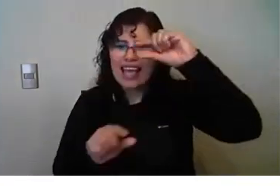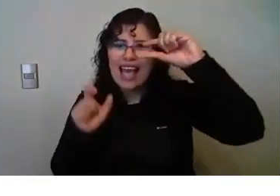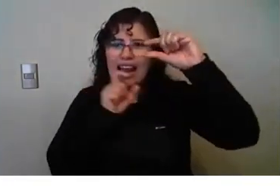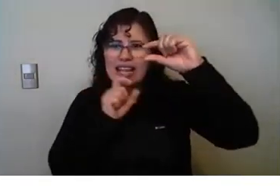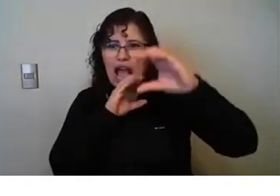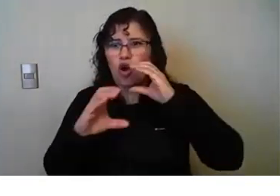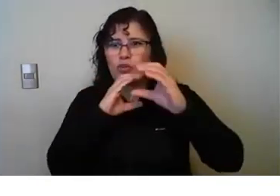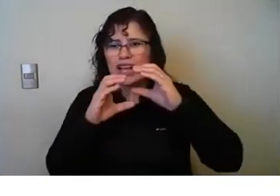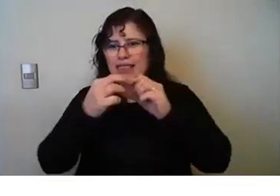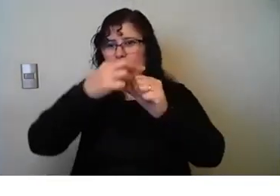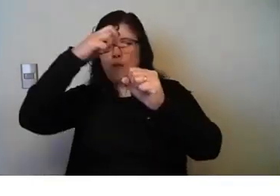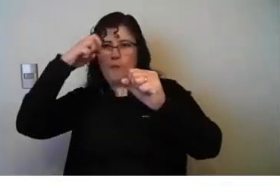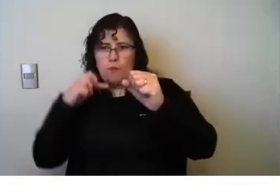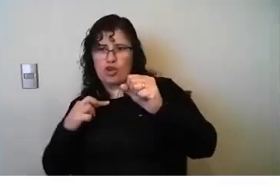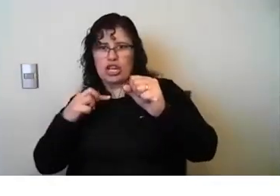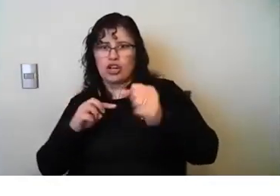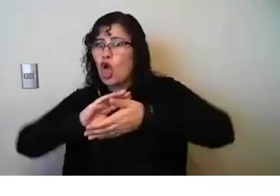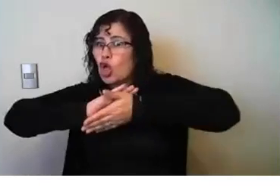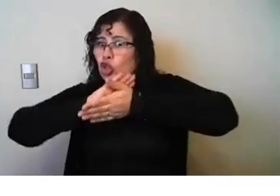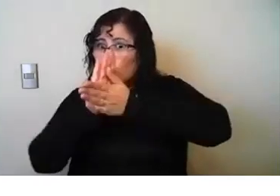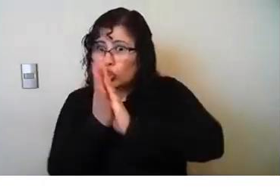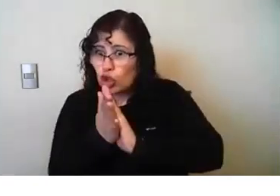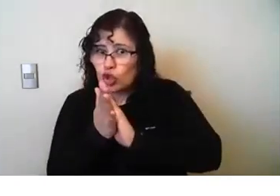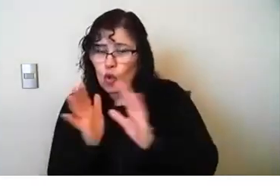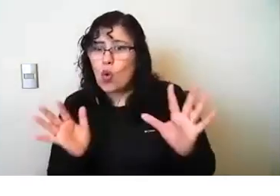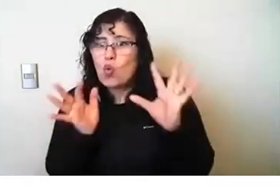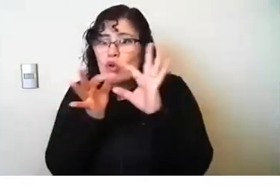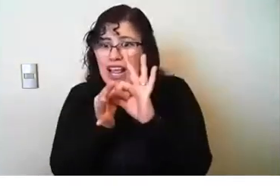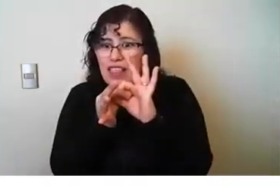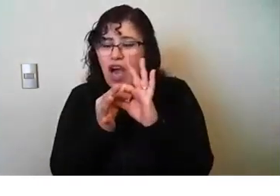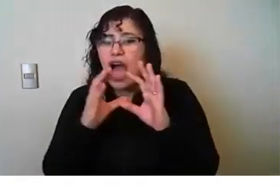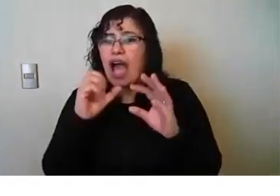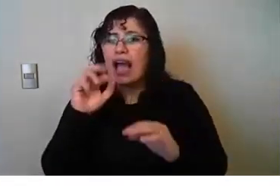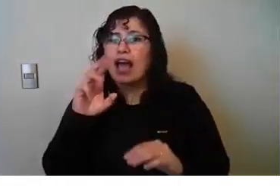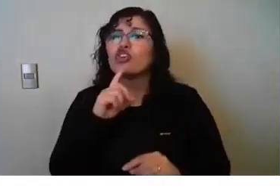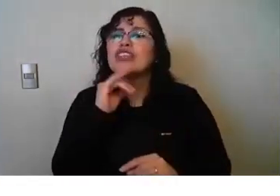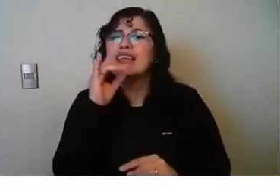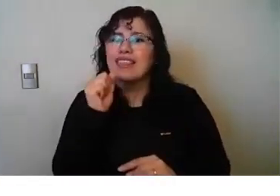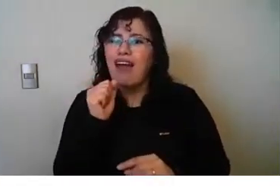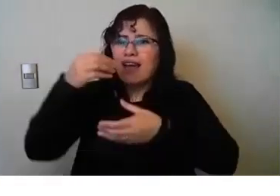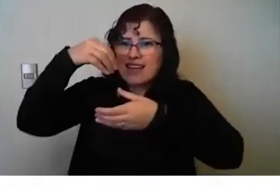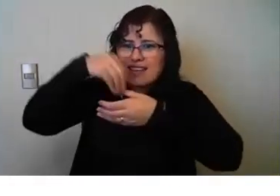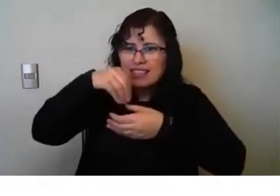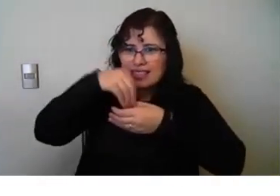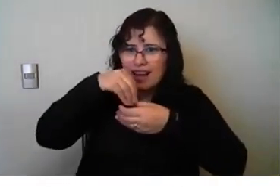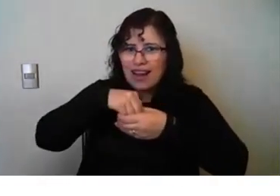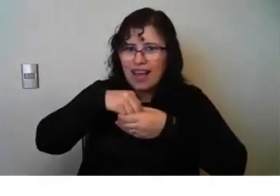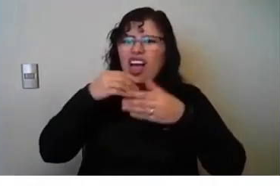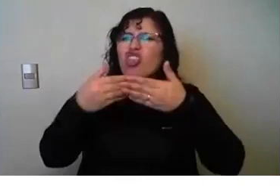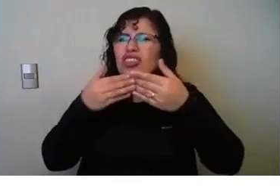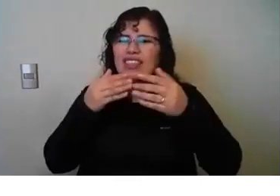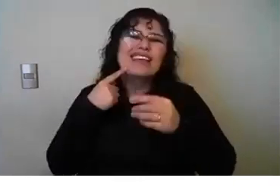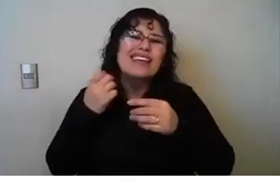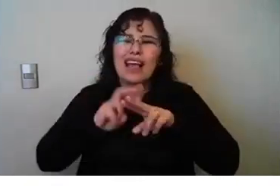estos derivan de la arteria carótida interna y están irrigando lo que vamos a mostrar